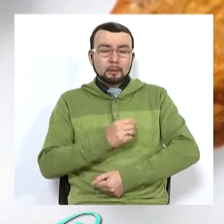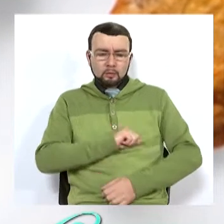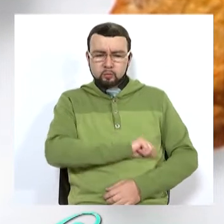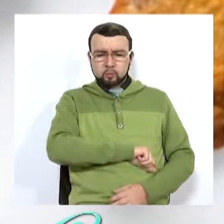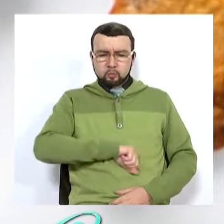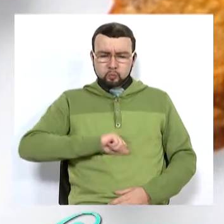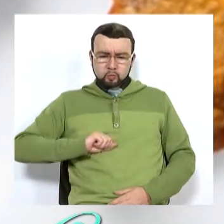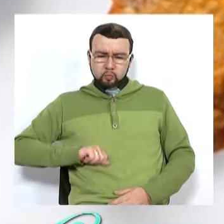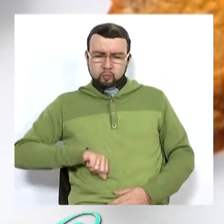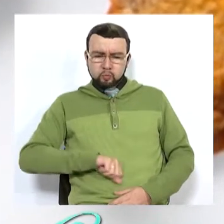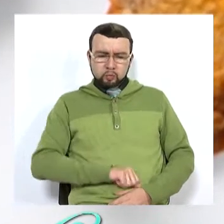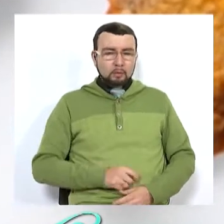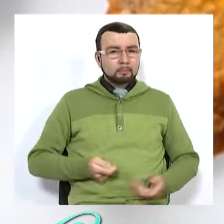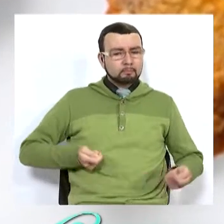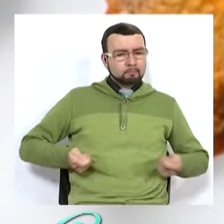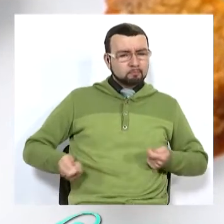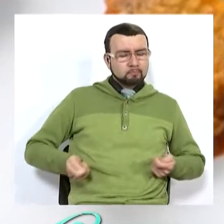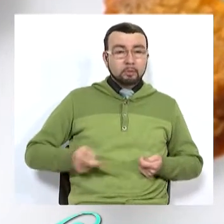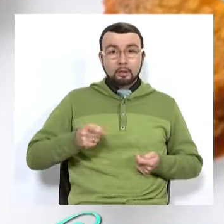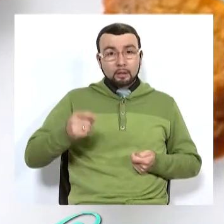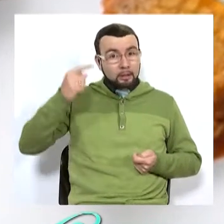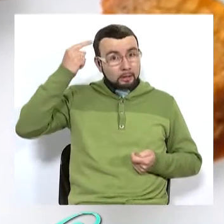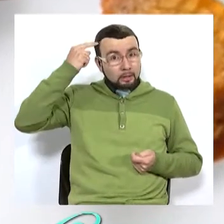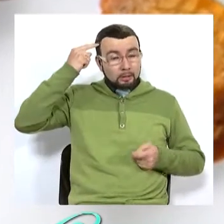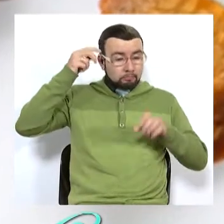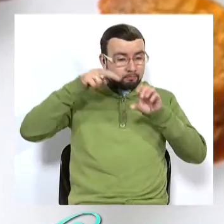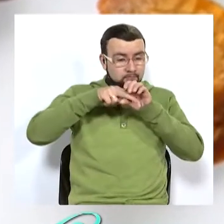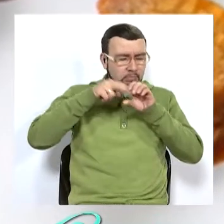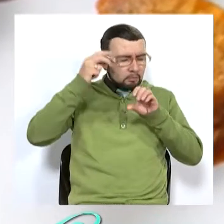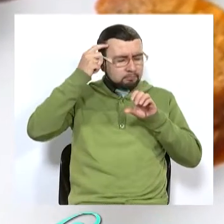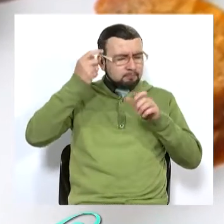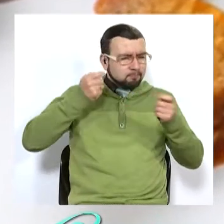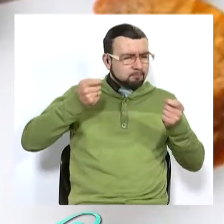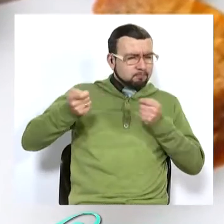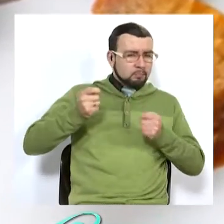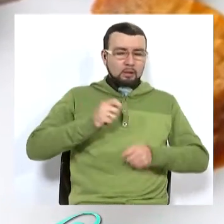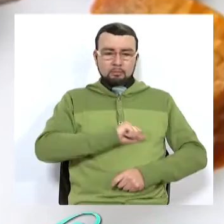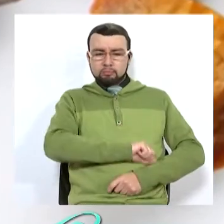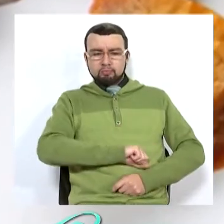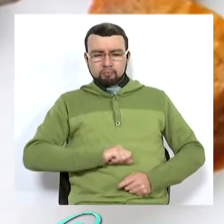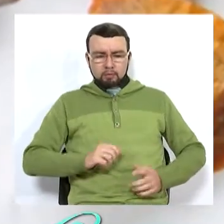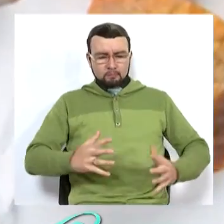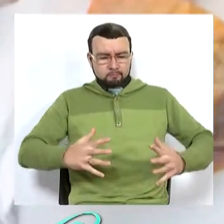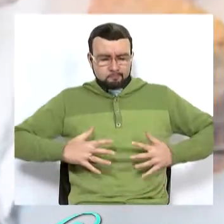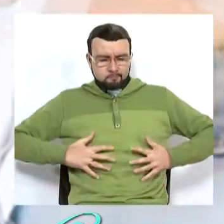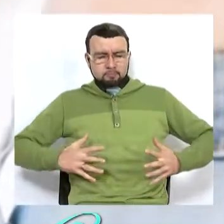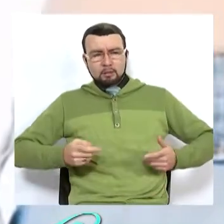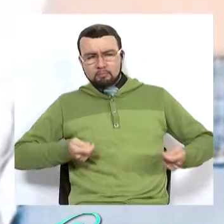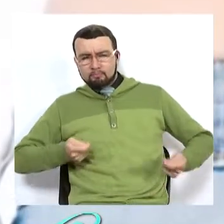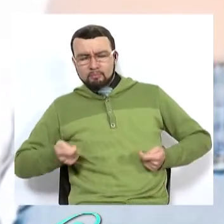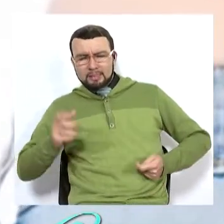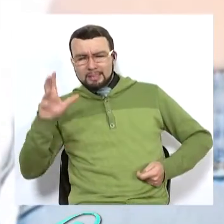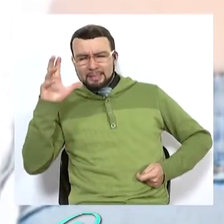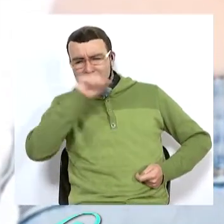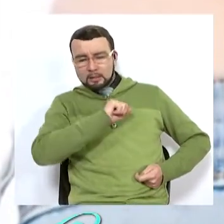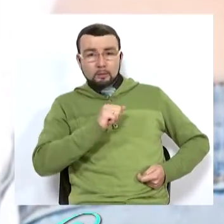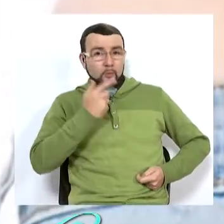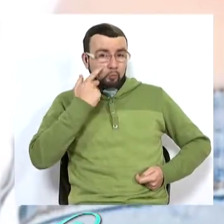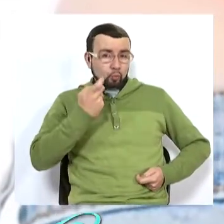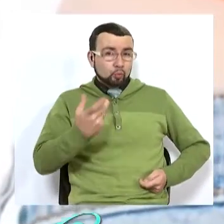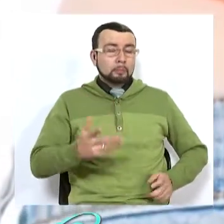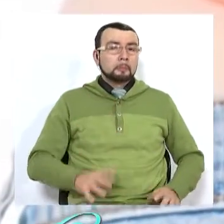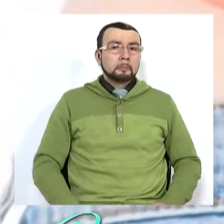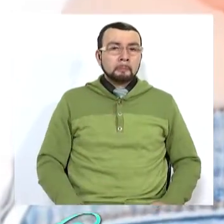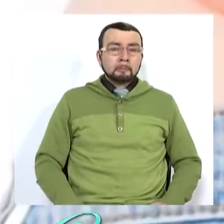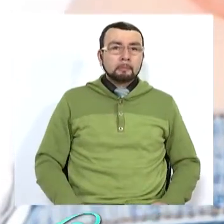simple de abdomen, una tomografía, una resonancia magnética de abdomen. Una cosa muy importante es lo